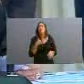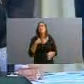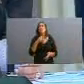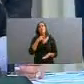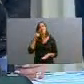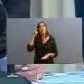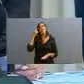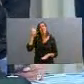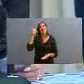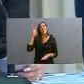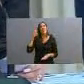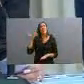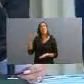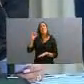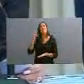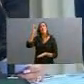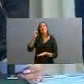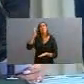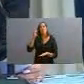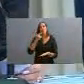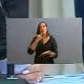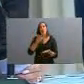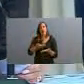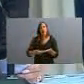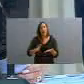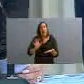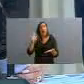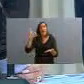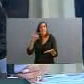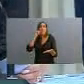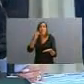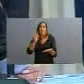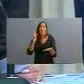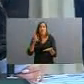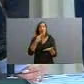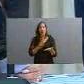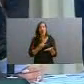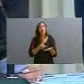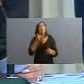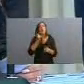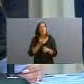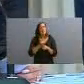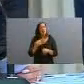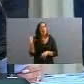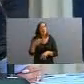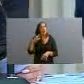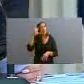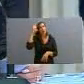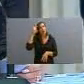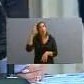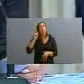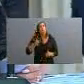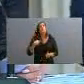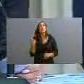él. Es preciso siempre, como dijo así, es preciso siempre recordar de qué situación